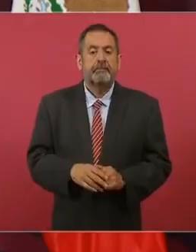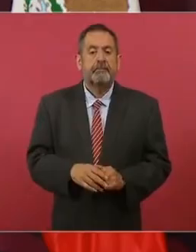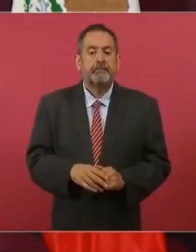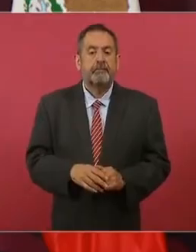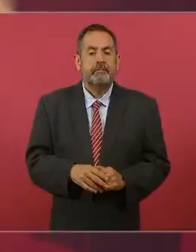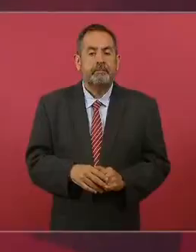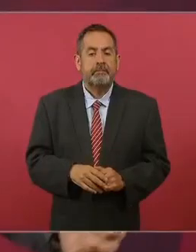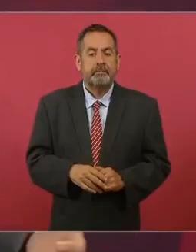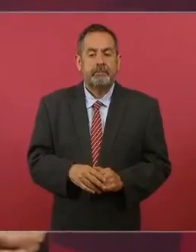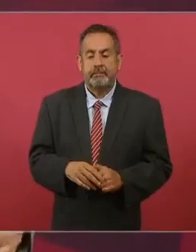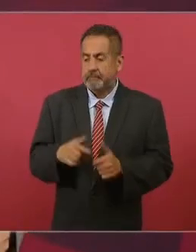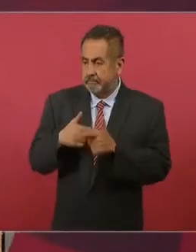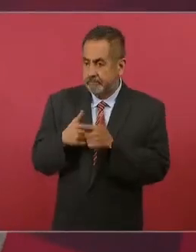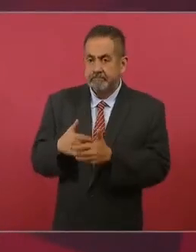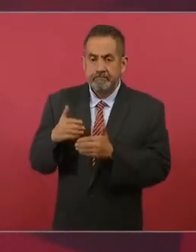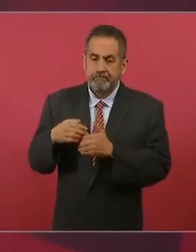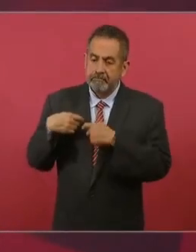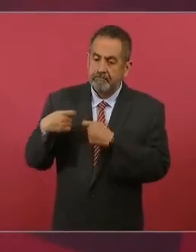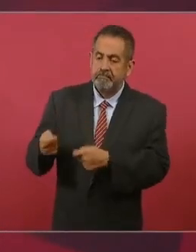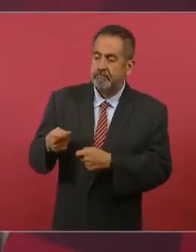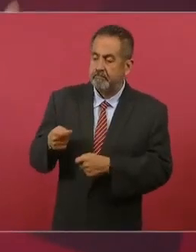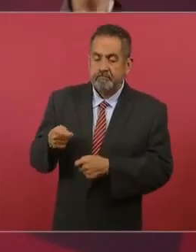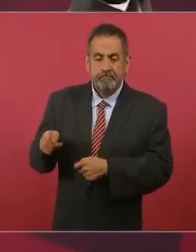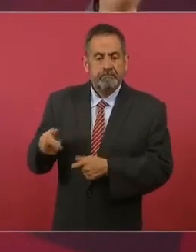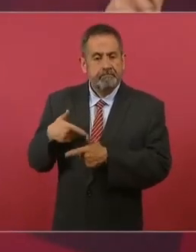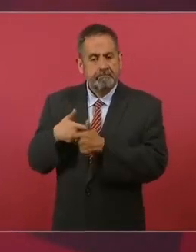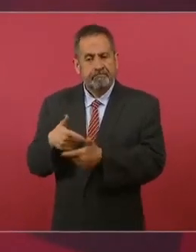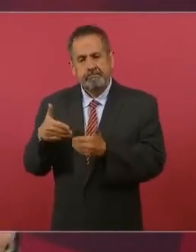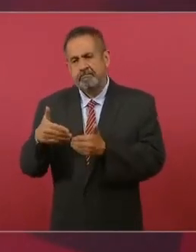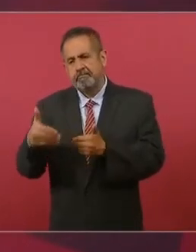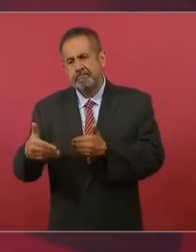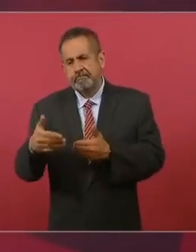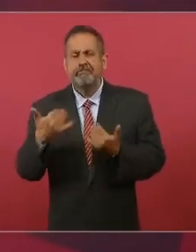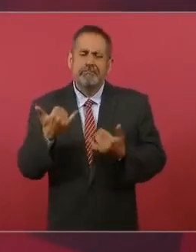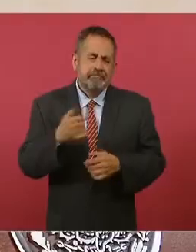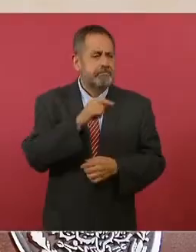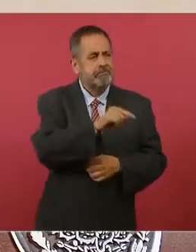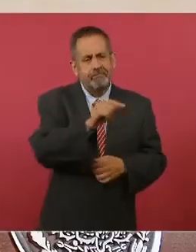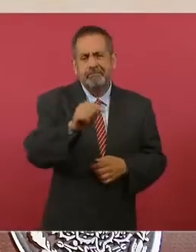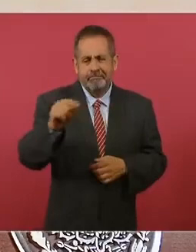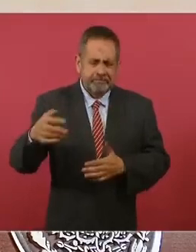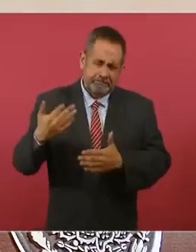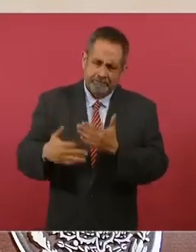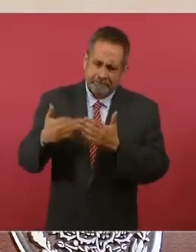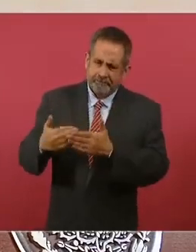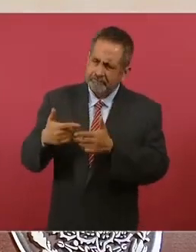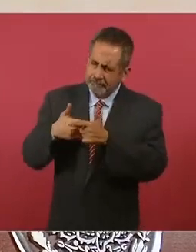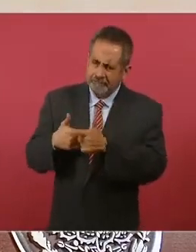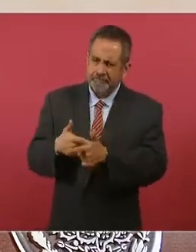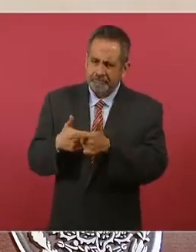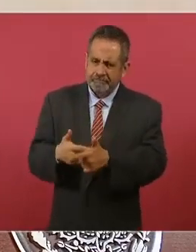pues hay que darles continuidad y muchas otras cosas,